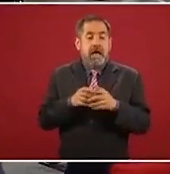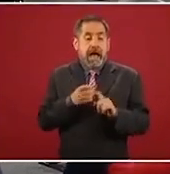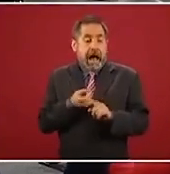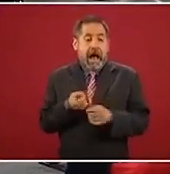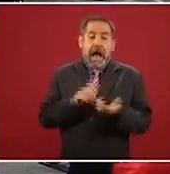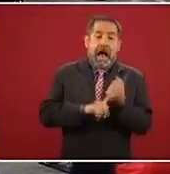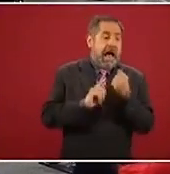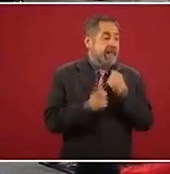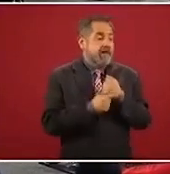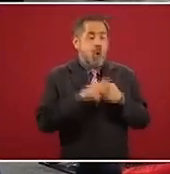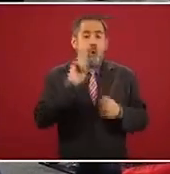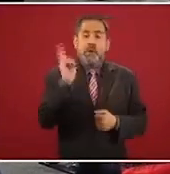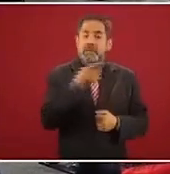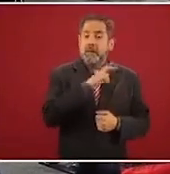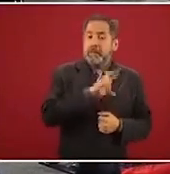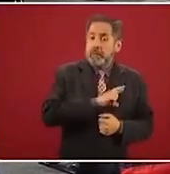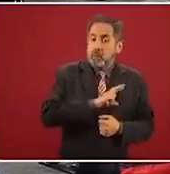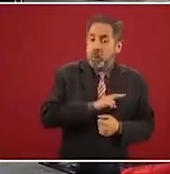privadas.